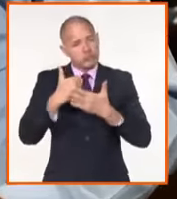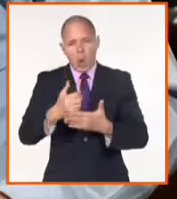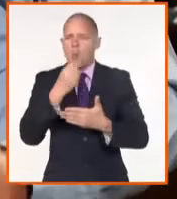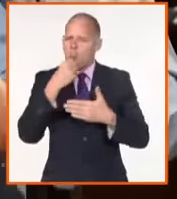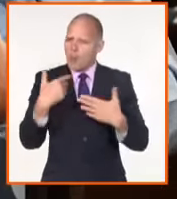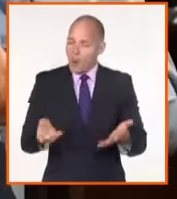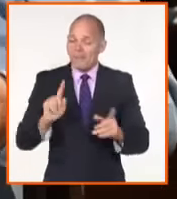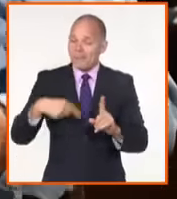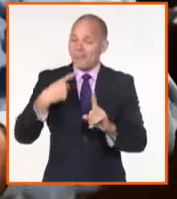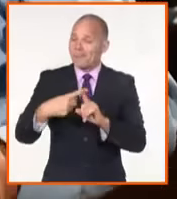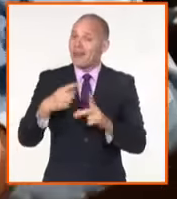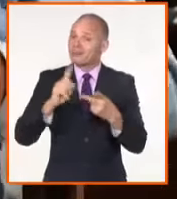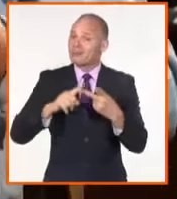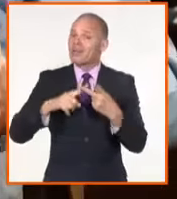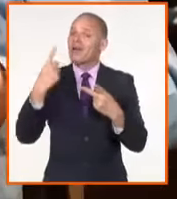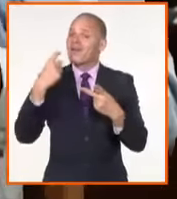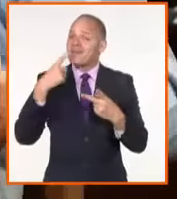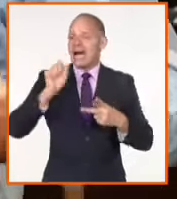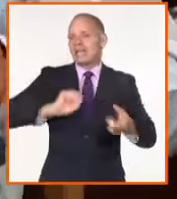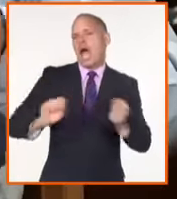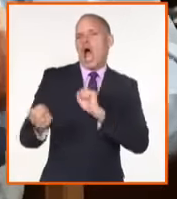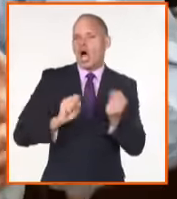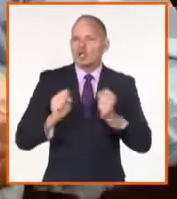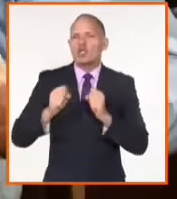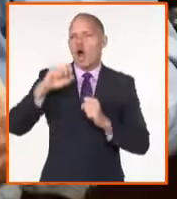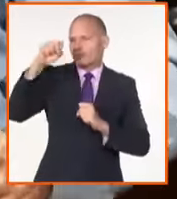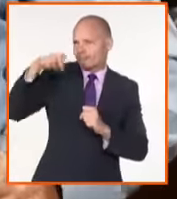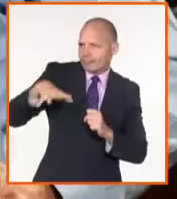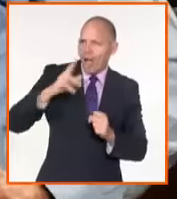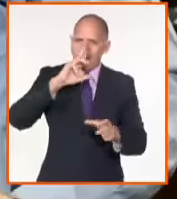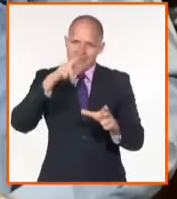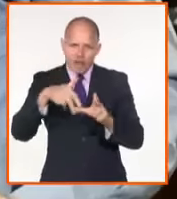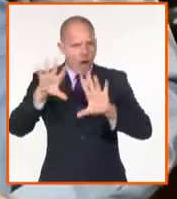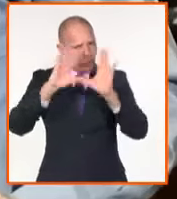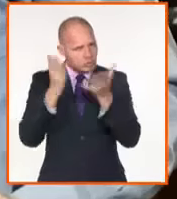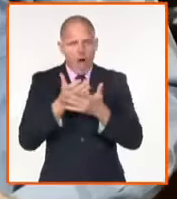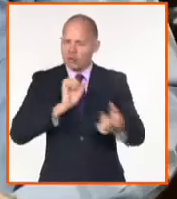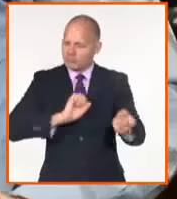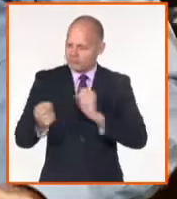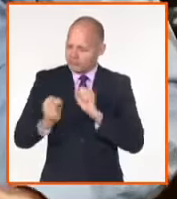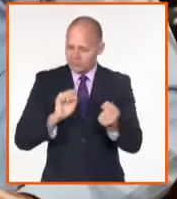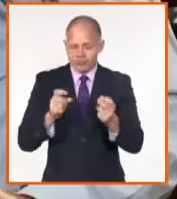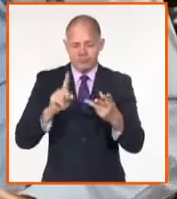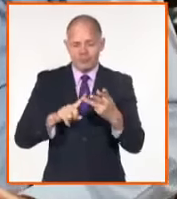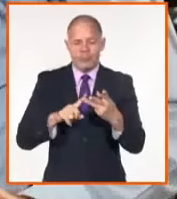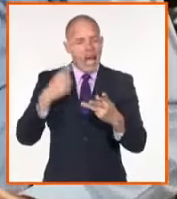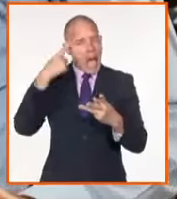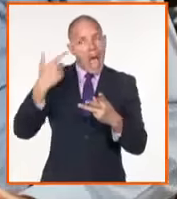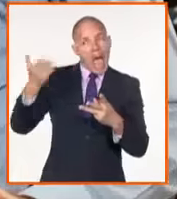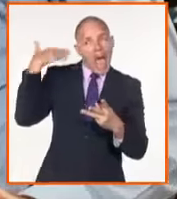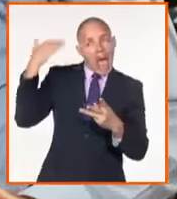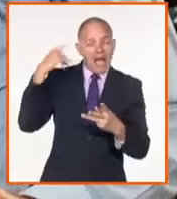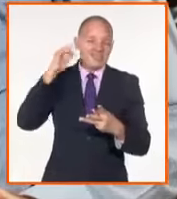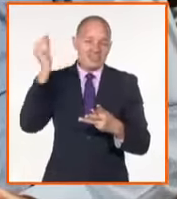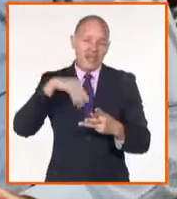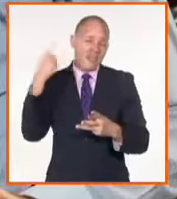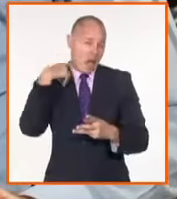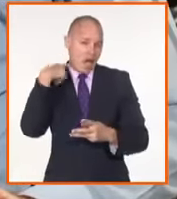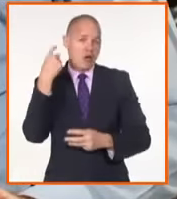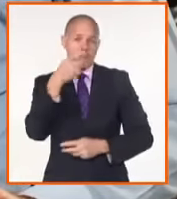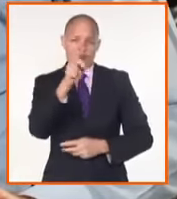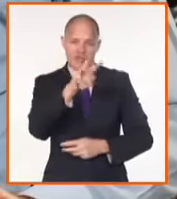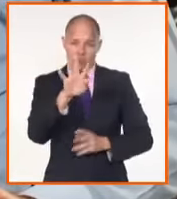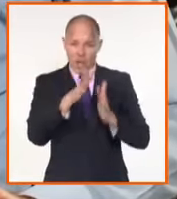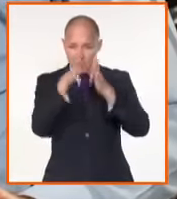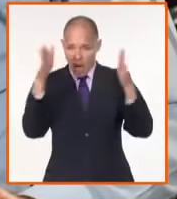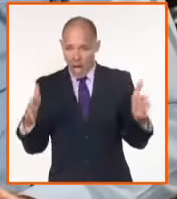en la eficiencia energética. También hemos buscado y hemos revisado experiencias del periodo especial. También nos estamos debatiendo qué acciones de las